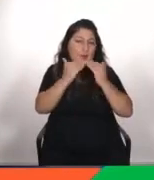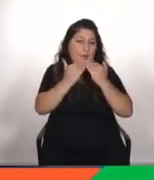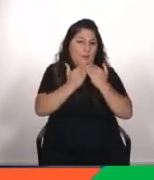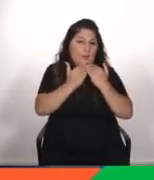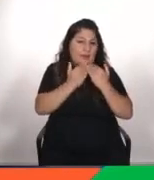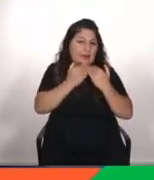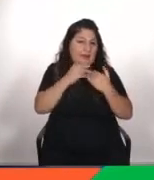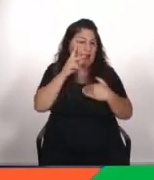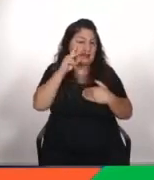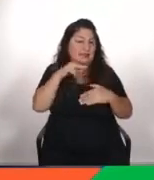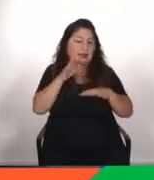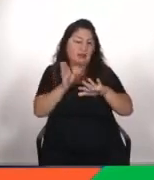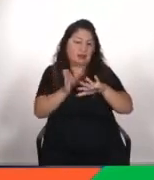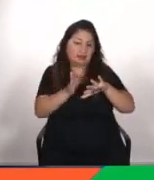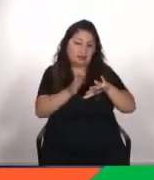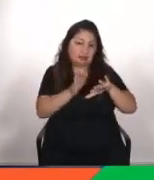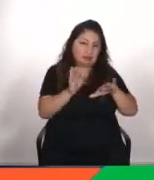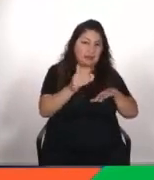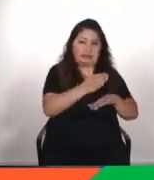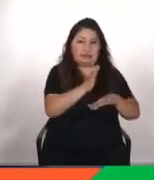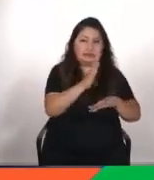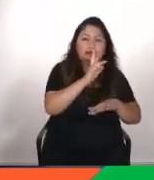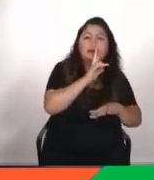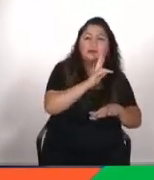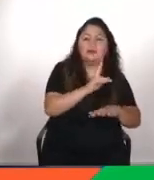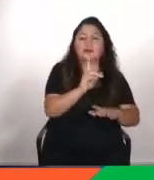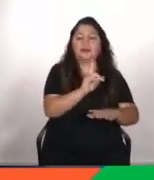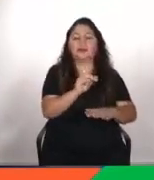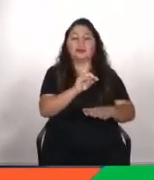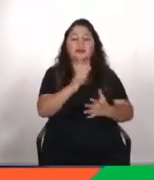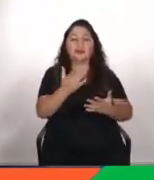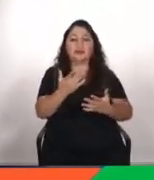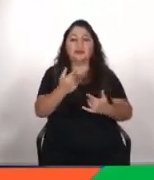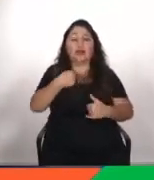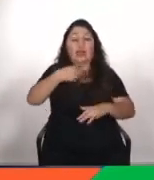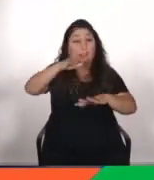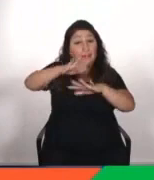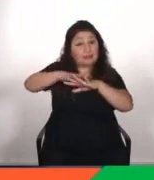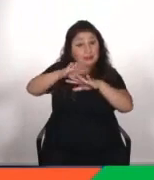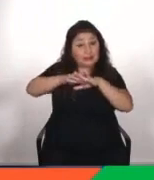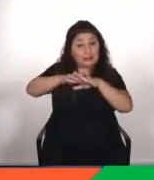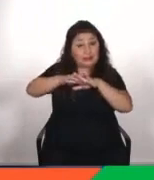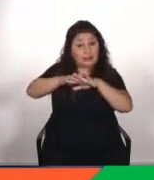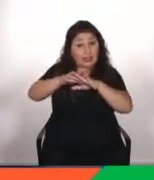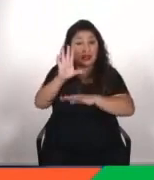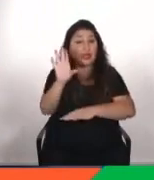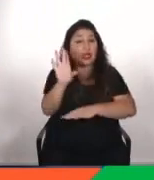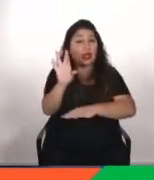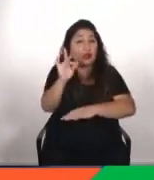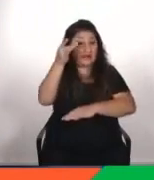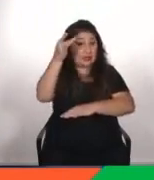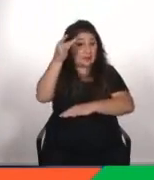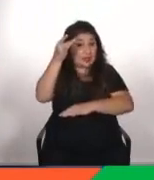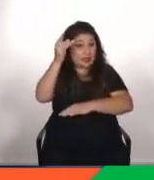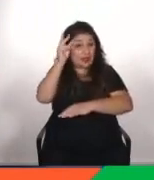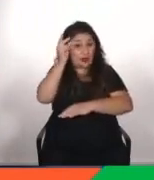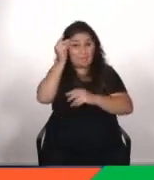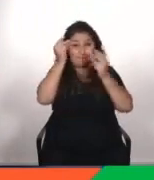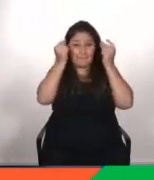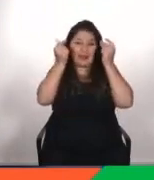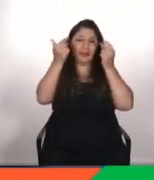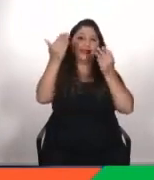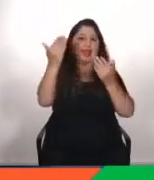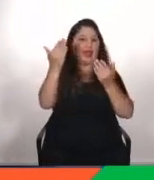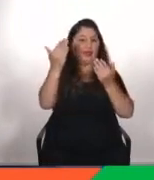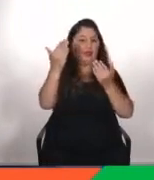sin eludir la pregunta, ¿eh? Yo creo que las matemáticas son un descubrimiento inventado. ¿Cómo es eso?